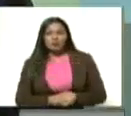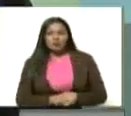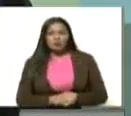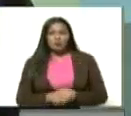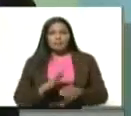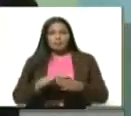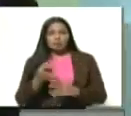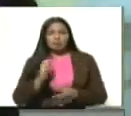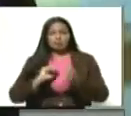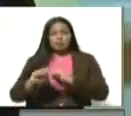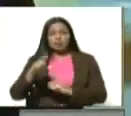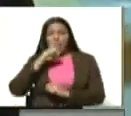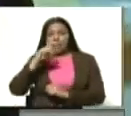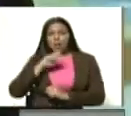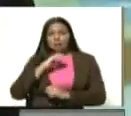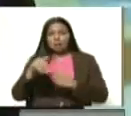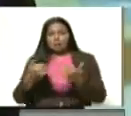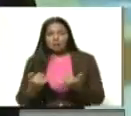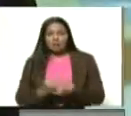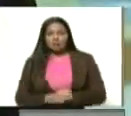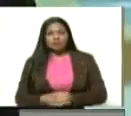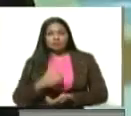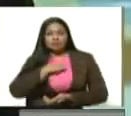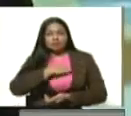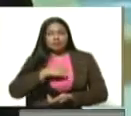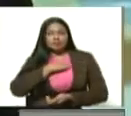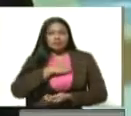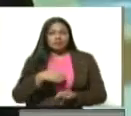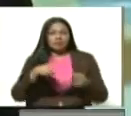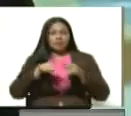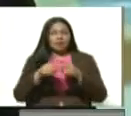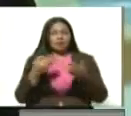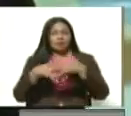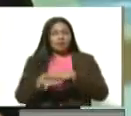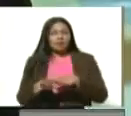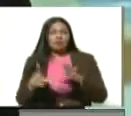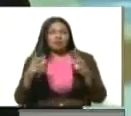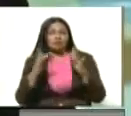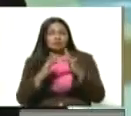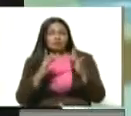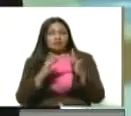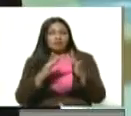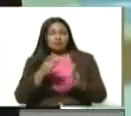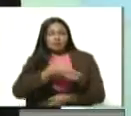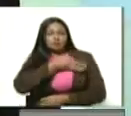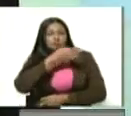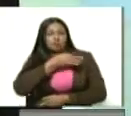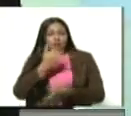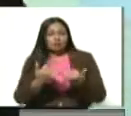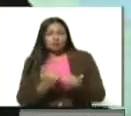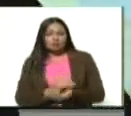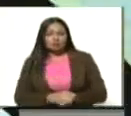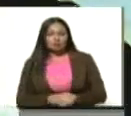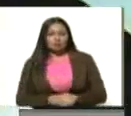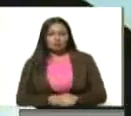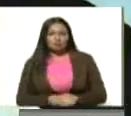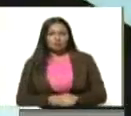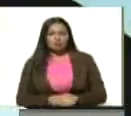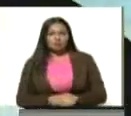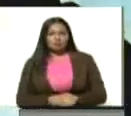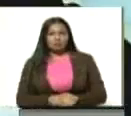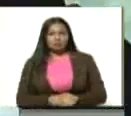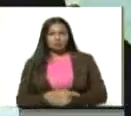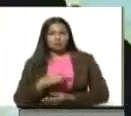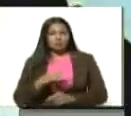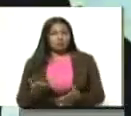contra el odio, ¿no? Que se difunde, lamentablemente hay gente que a través de las redes sociales, bueno, lanza cualquier aprovecha cosa. Sí, ¿tienen